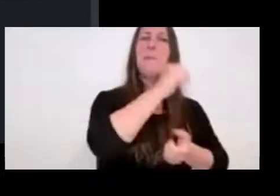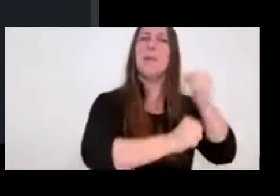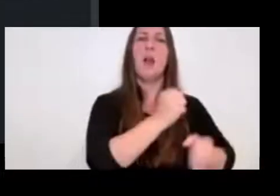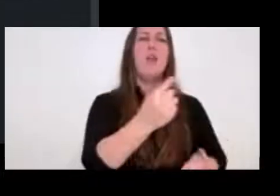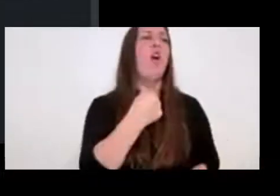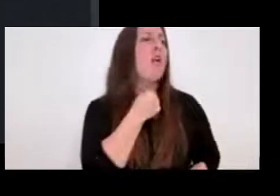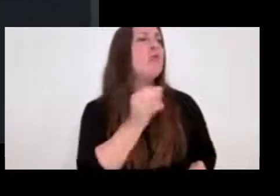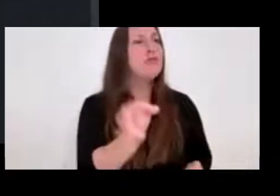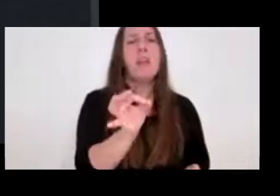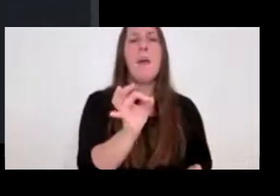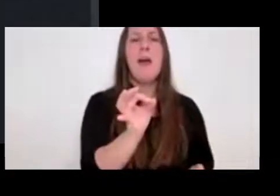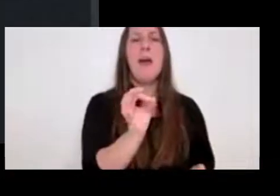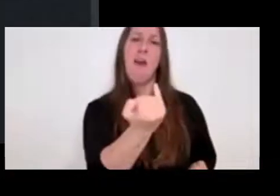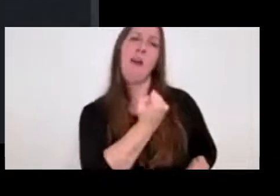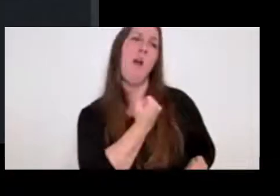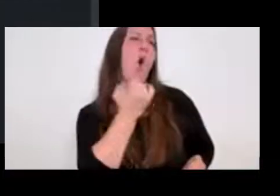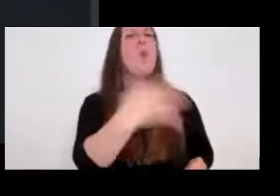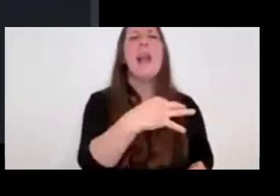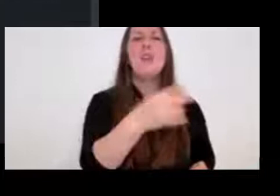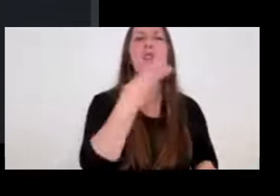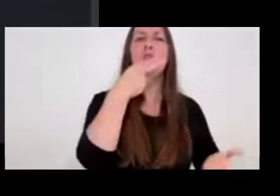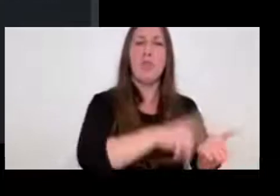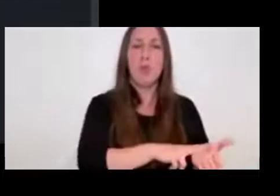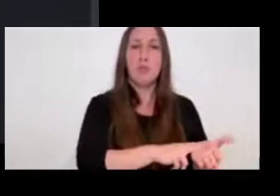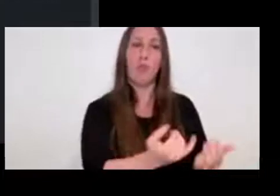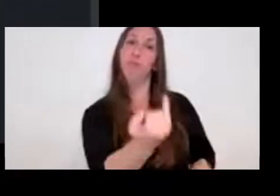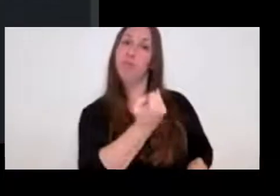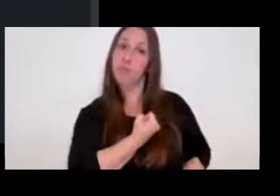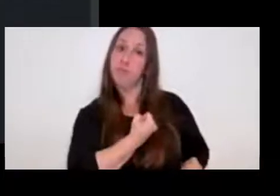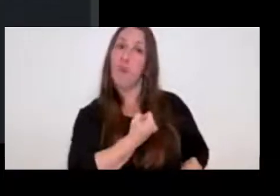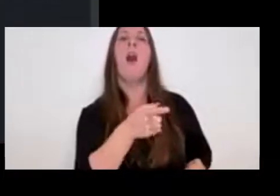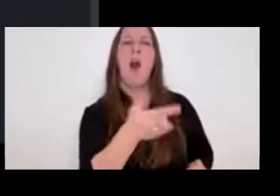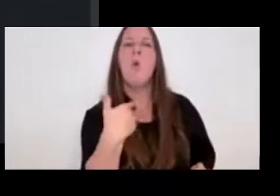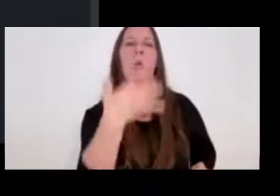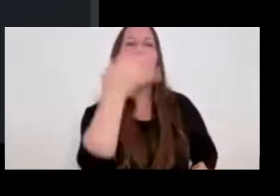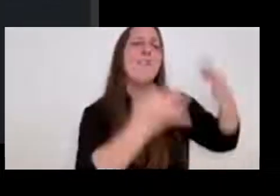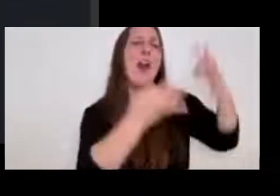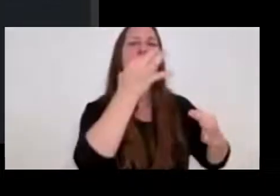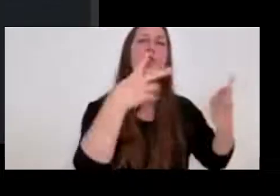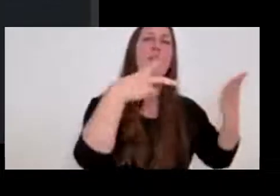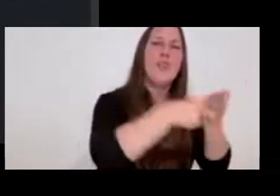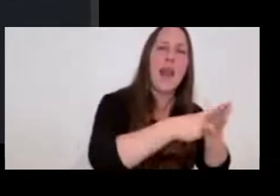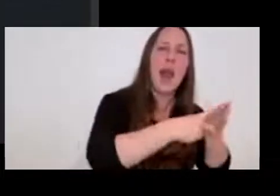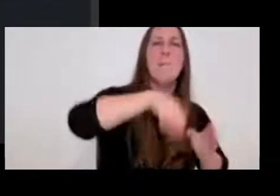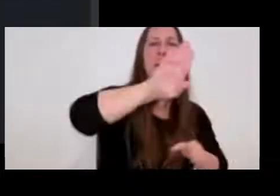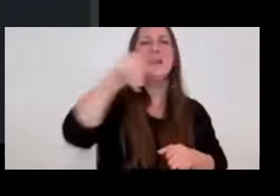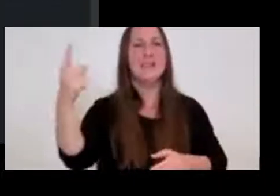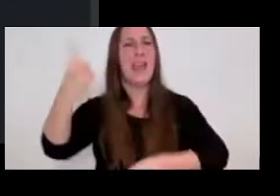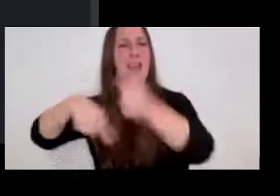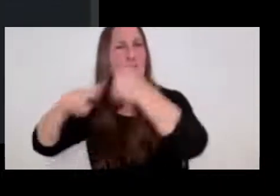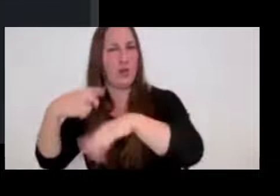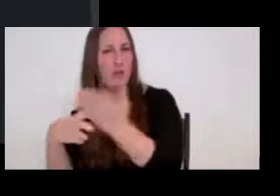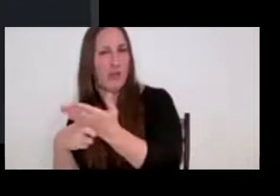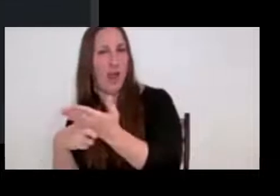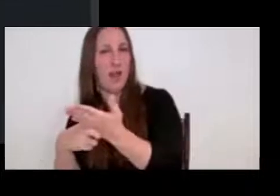nuestras obligaciones impositivas. Y ahí voy a tener yo mucha más evaluación fiscal que gestión fiscal, digamos. La gestión fiscal hasta ahí va a ser